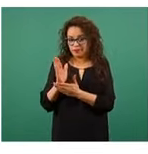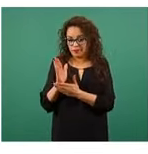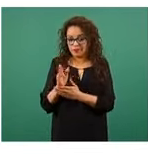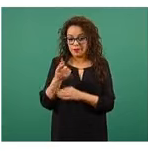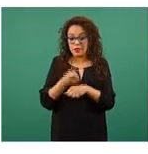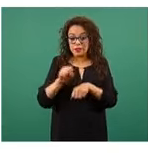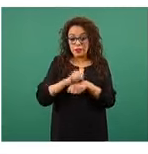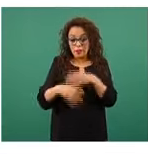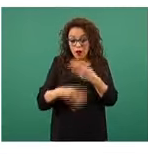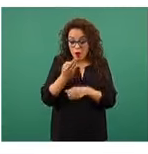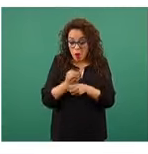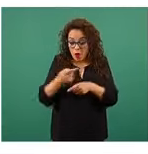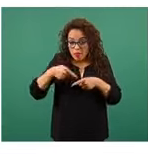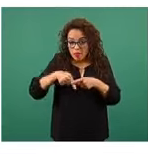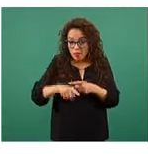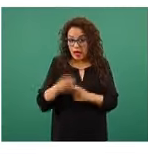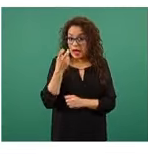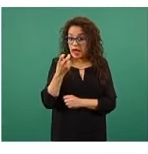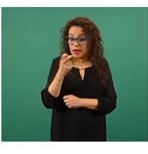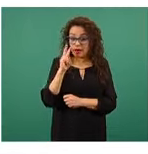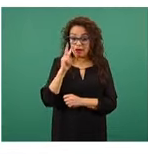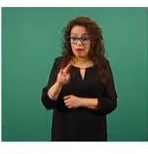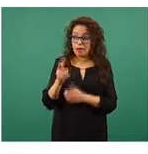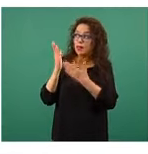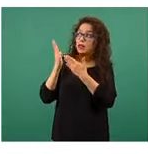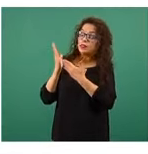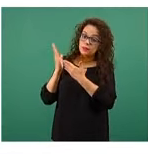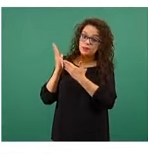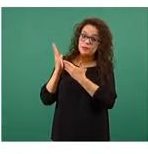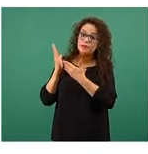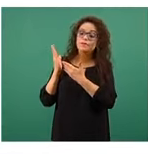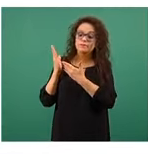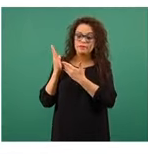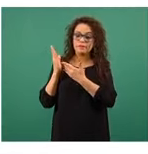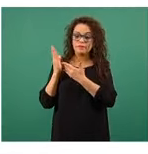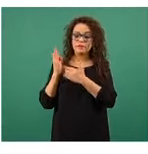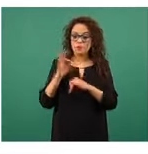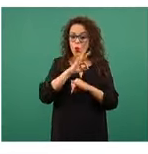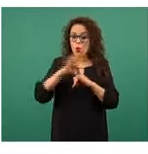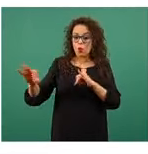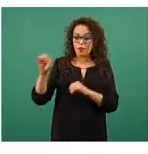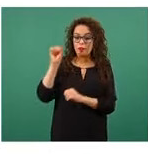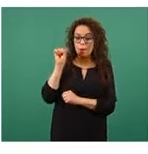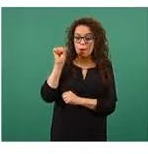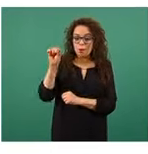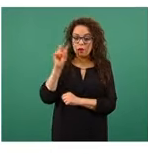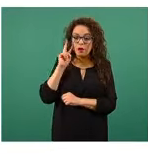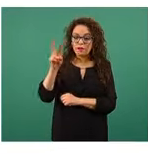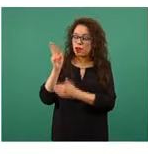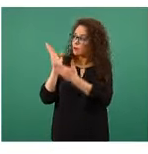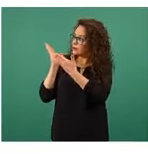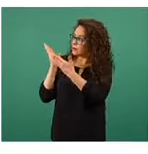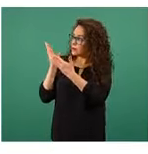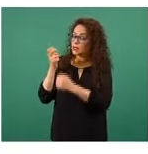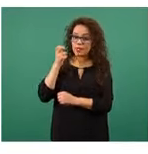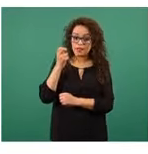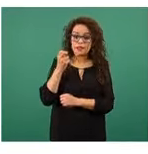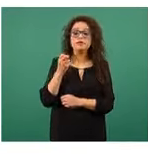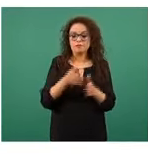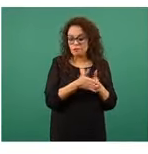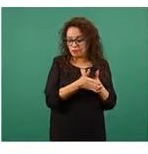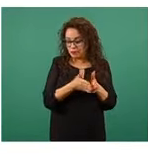está abriendo, lo que quiere decir que ese punto que tenemos en la semana 14, el último punto, en la medida que vaya pasando los días de la